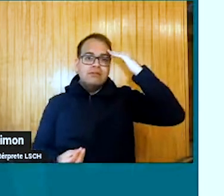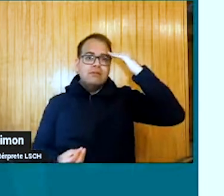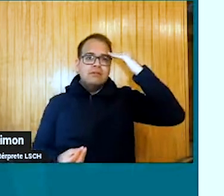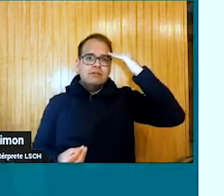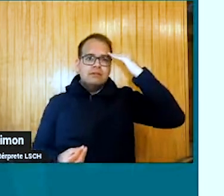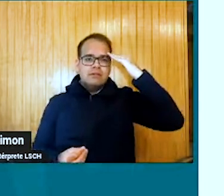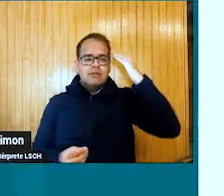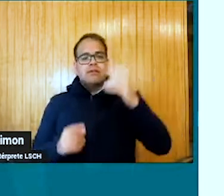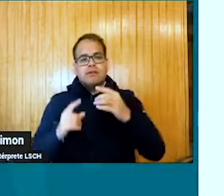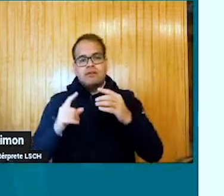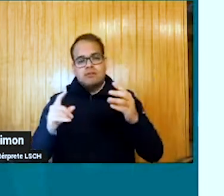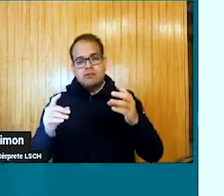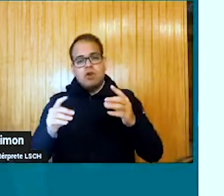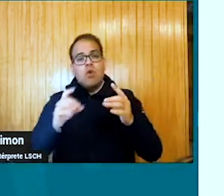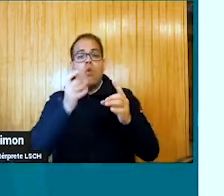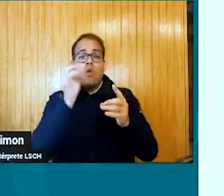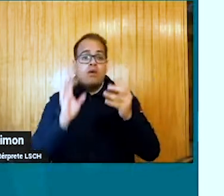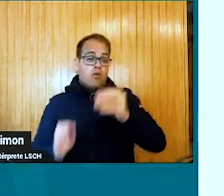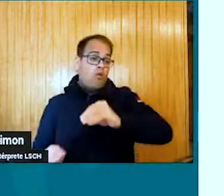contrario, solo fuera,